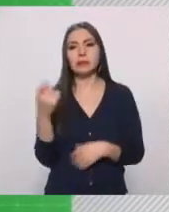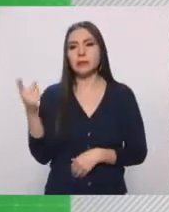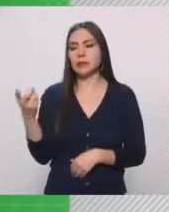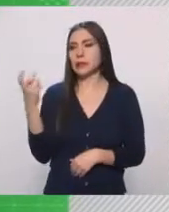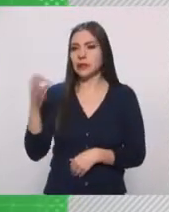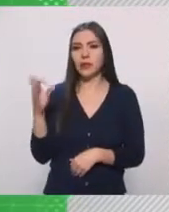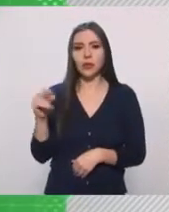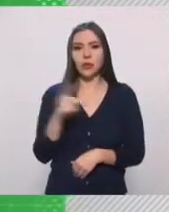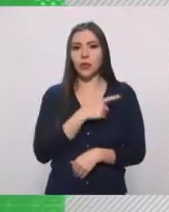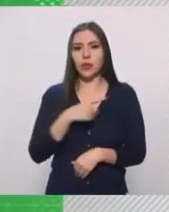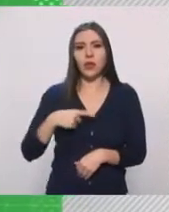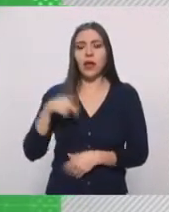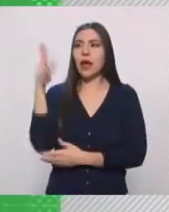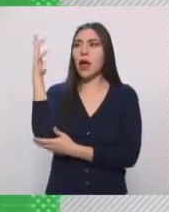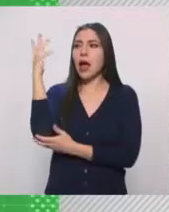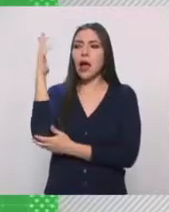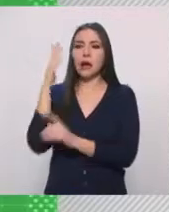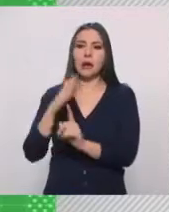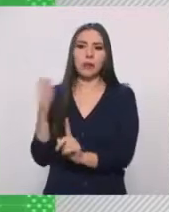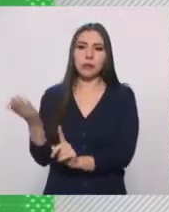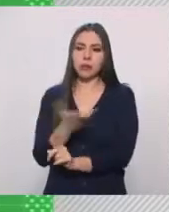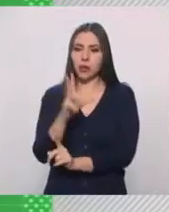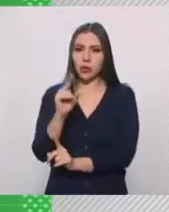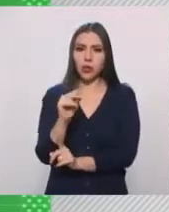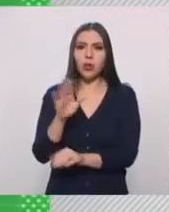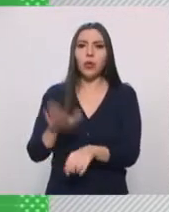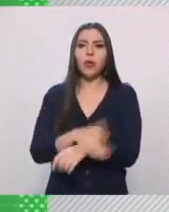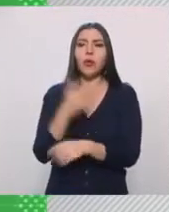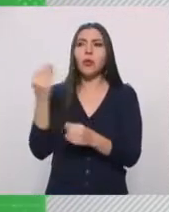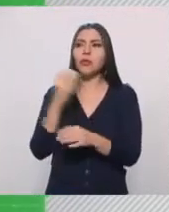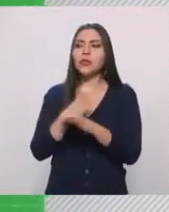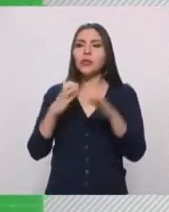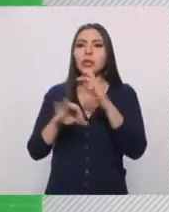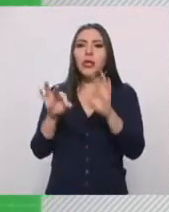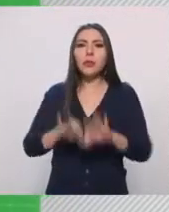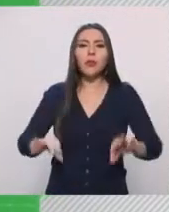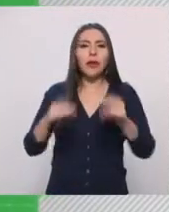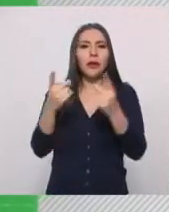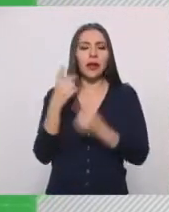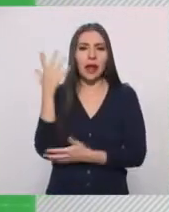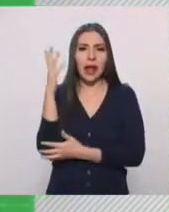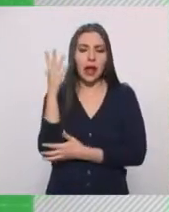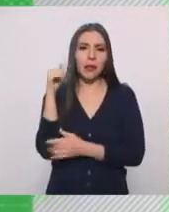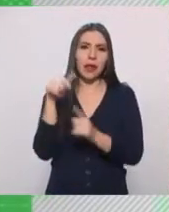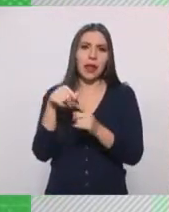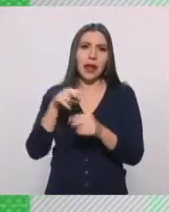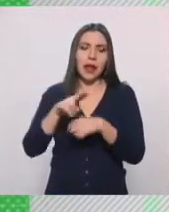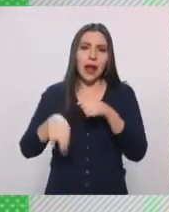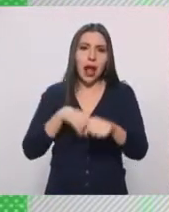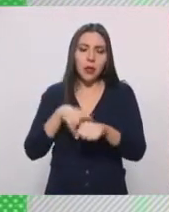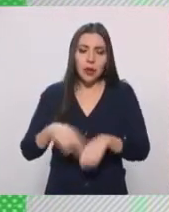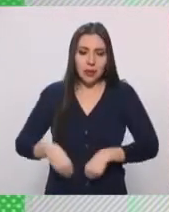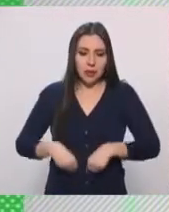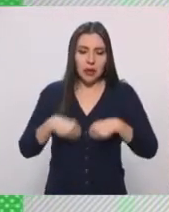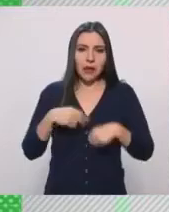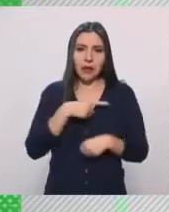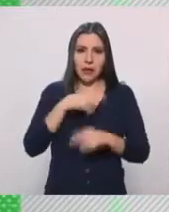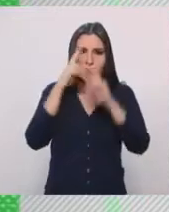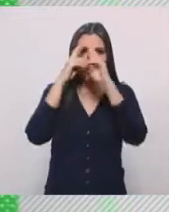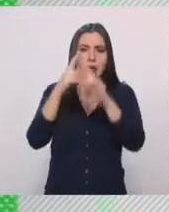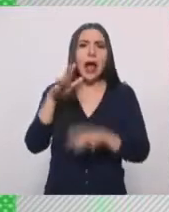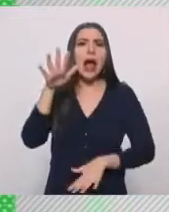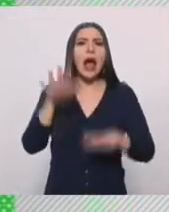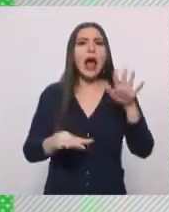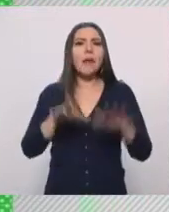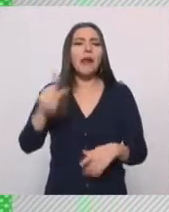aparte de que nos proveen de muchísimos servicios, pues es un ser vivo que no nos pertenece y que tenemos que respetar, pero la realidad es que muchas veces sí se hace, y